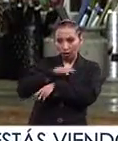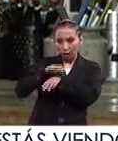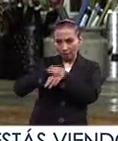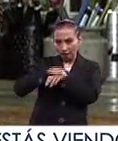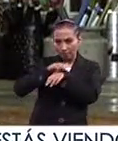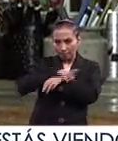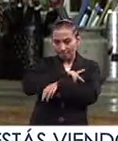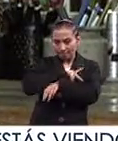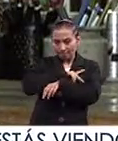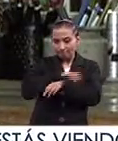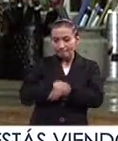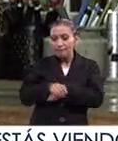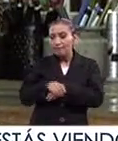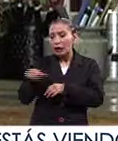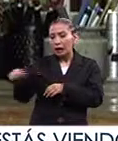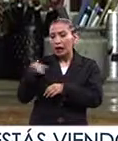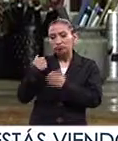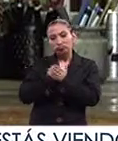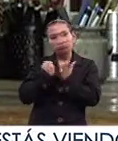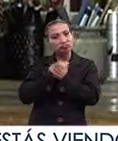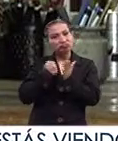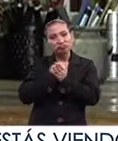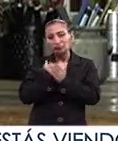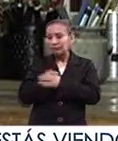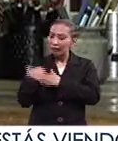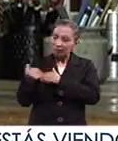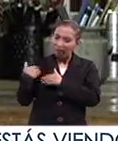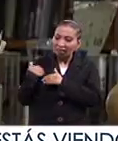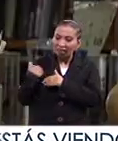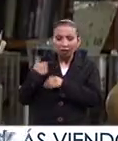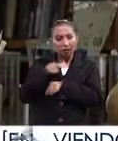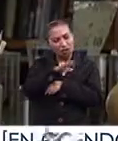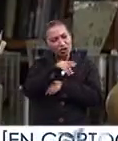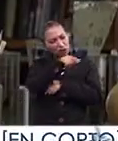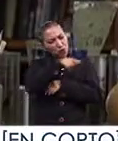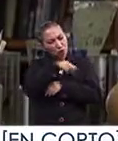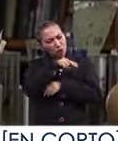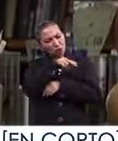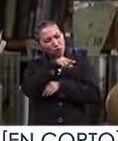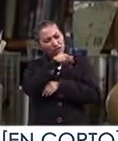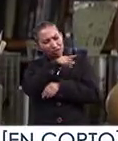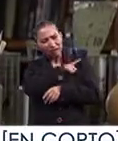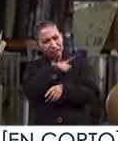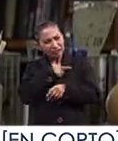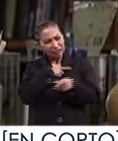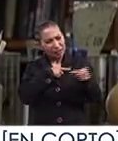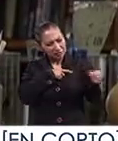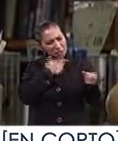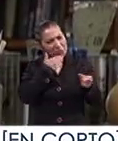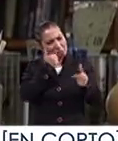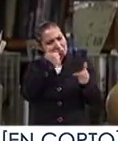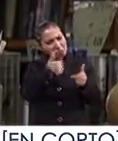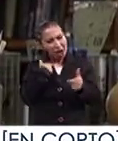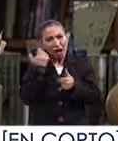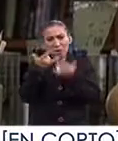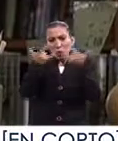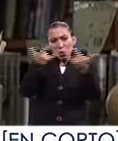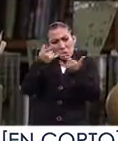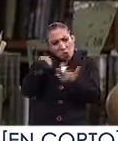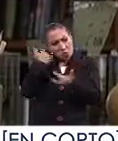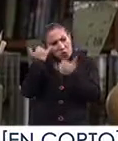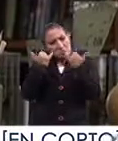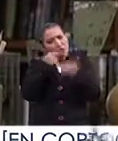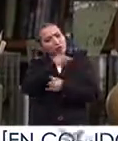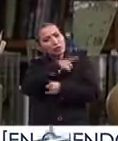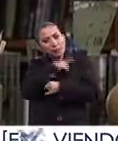¿no?, que insistía mucho, mucho en que, oye, Nicolás, tú eres muy buen contador de historias,